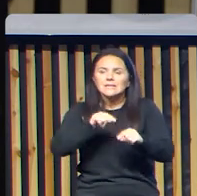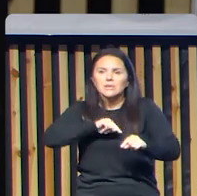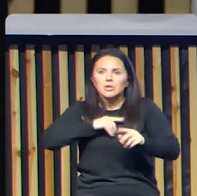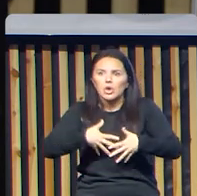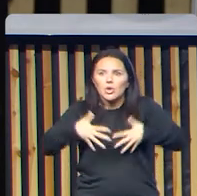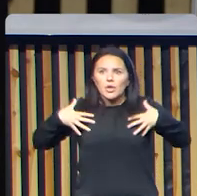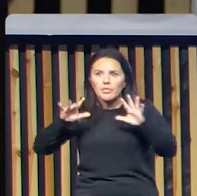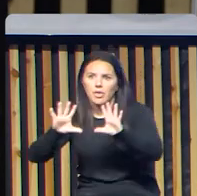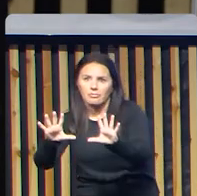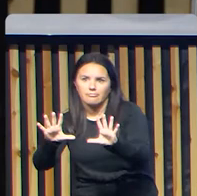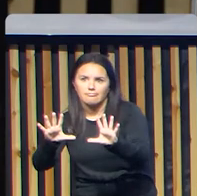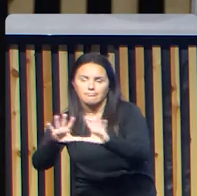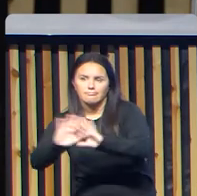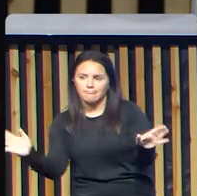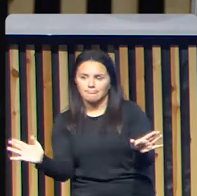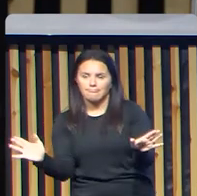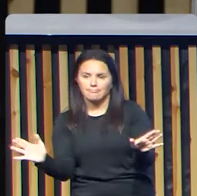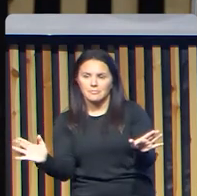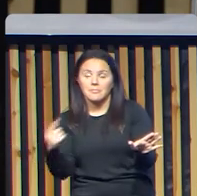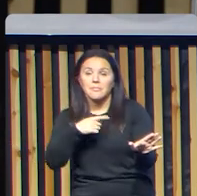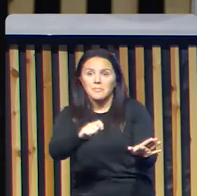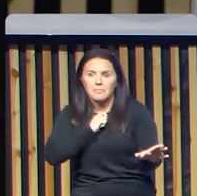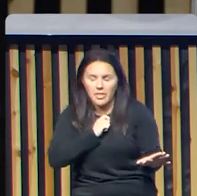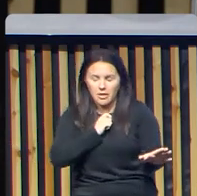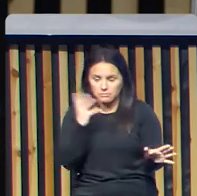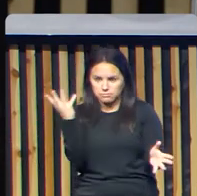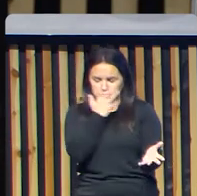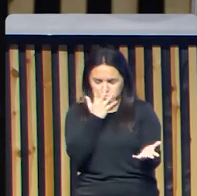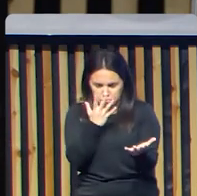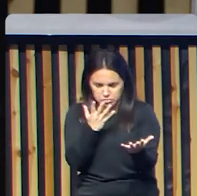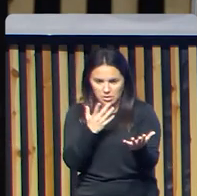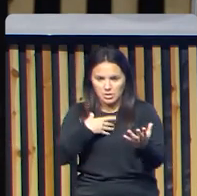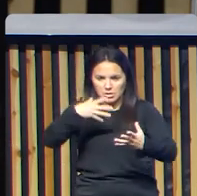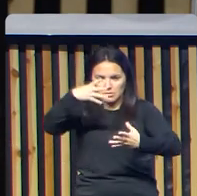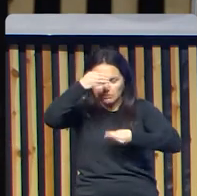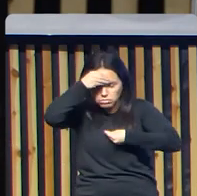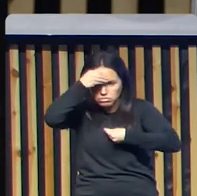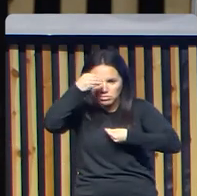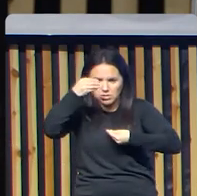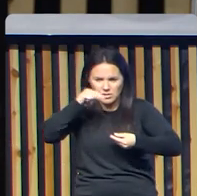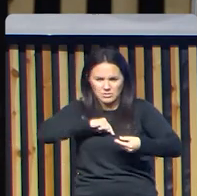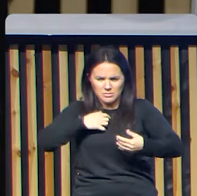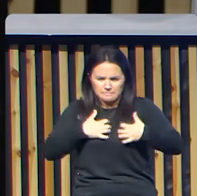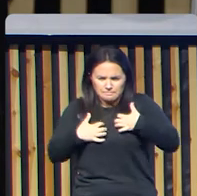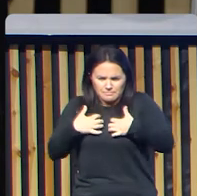y entonces tú pones 10 porque me ha generado confusión paralización impotencia